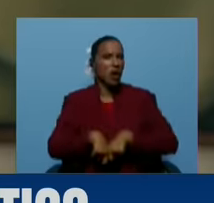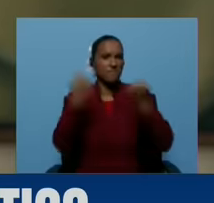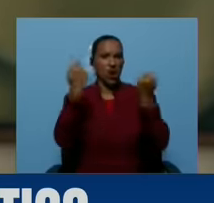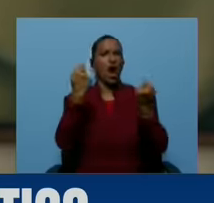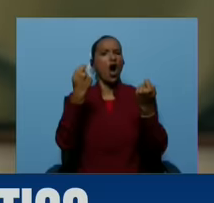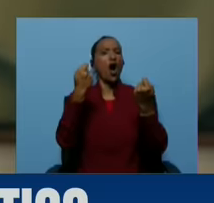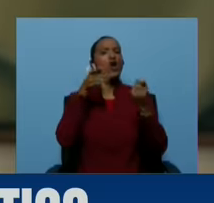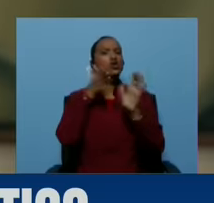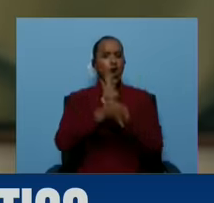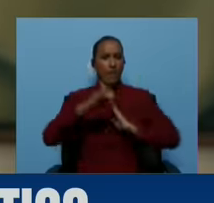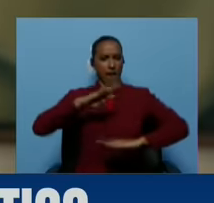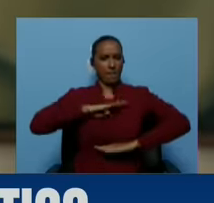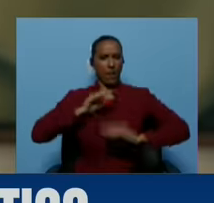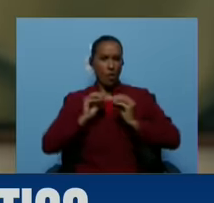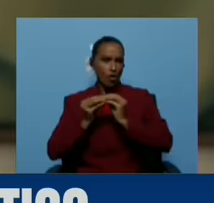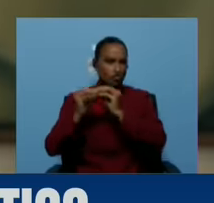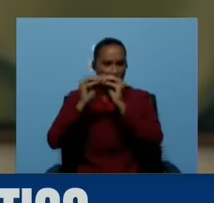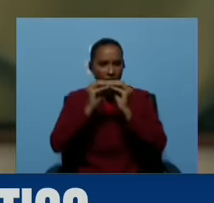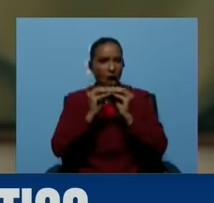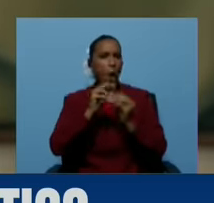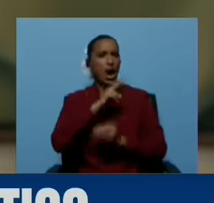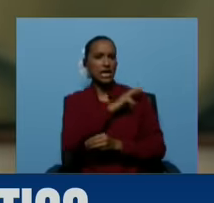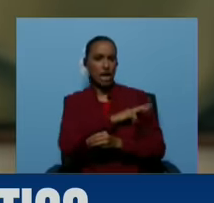religiosos, históricos, simbólicos.